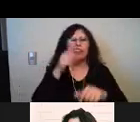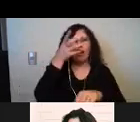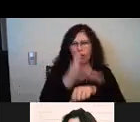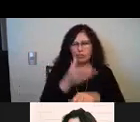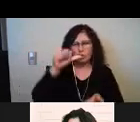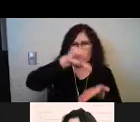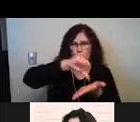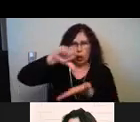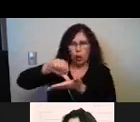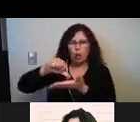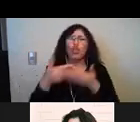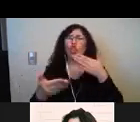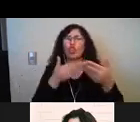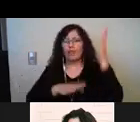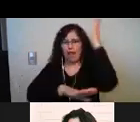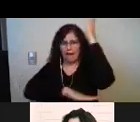encuentran en la base